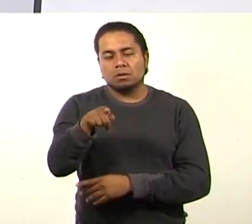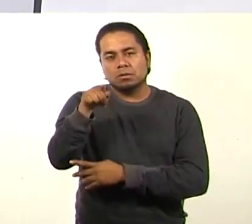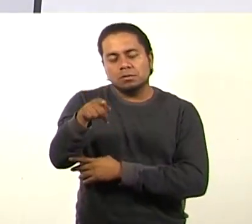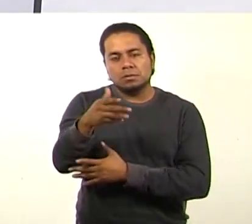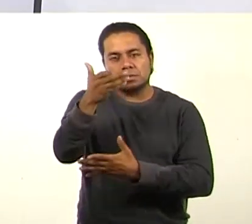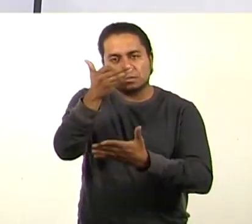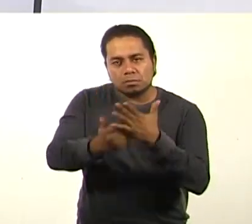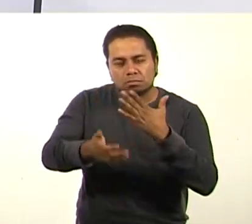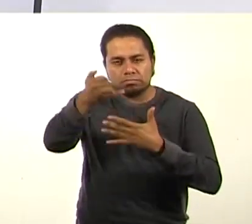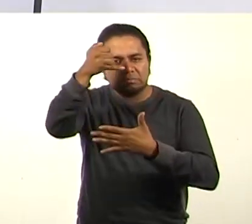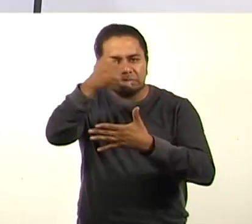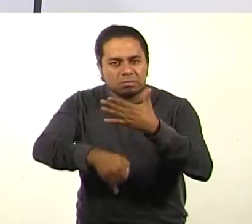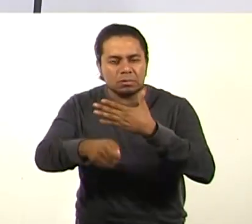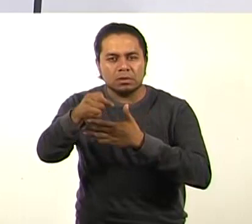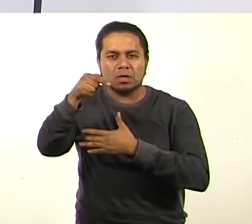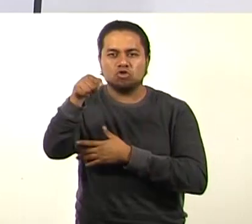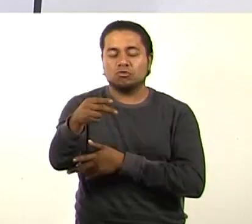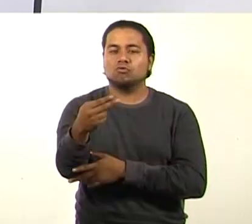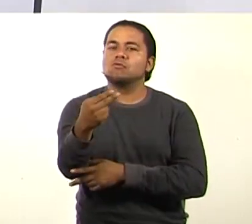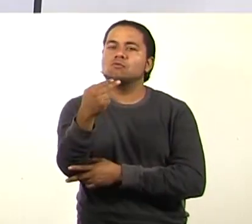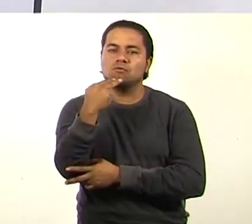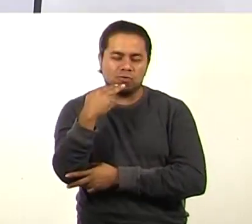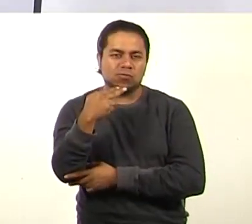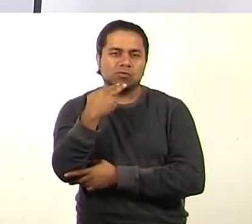que ustedes utilizan